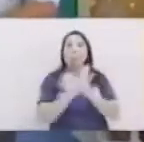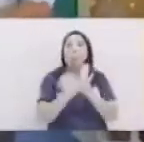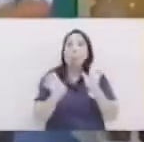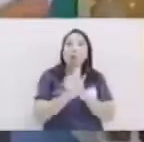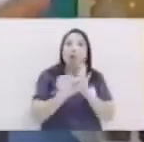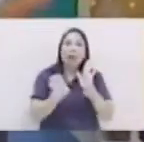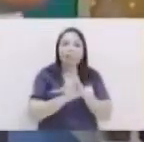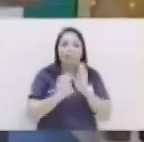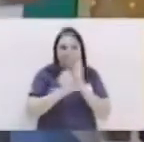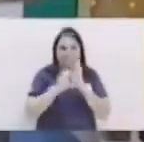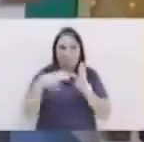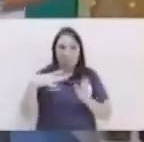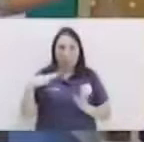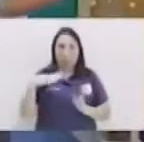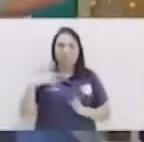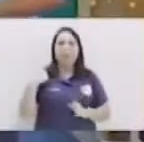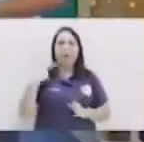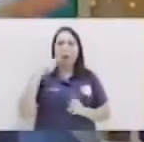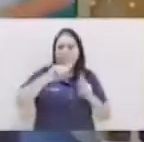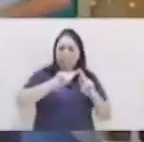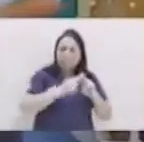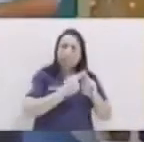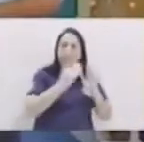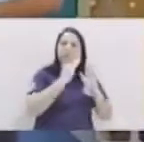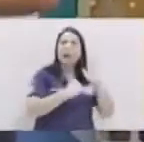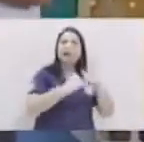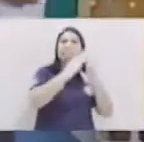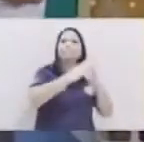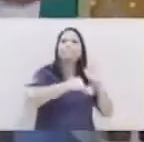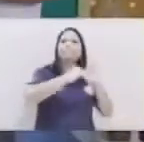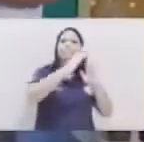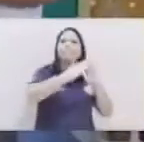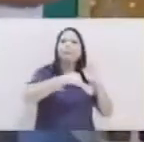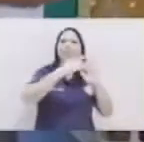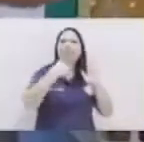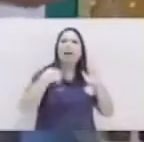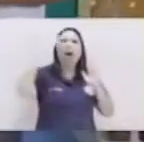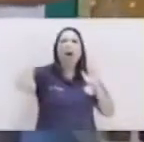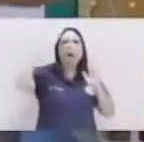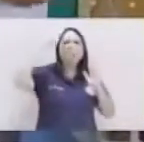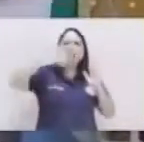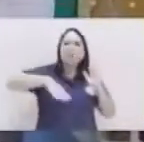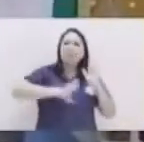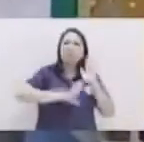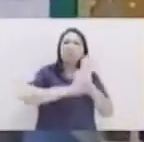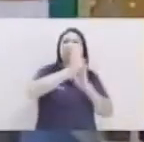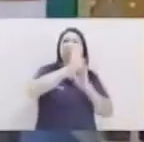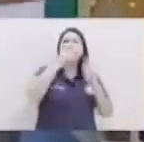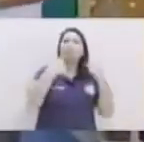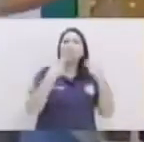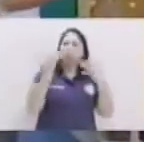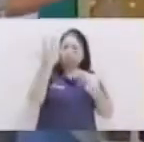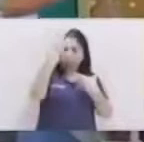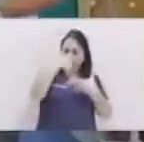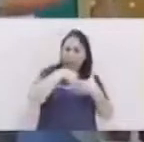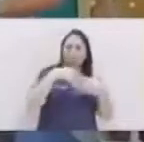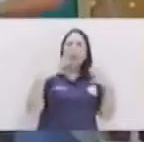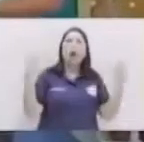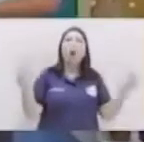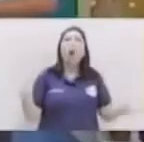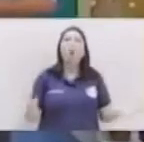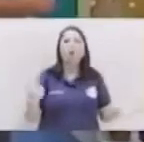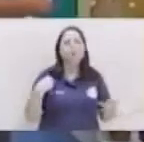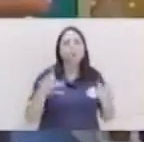pintar y empieza a tener ese contacto directo con el arte, ¿qué habilidades empieza a desarrollar uno, suponiendo que, por ejemplo, tal vez no tienen